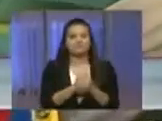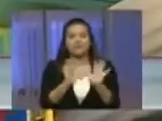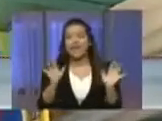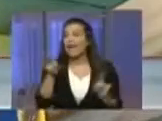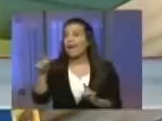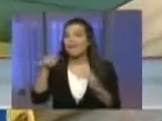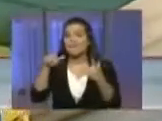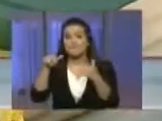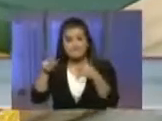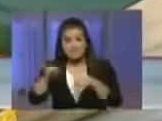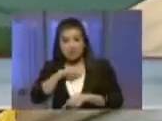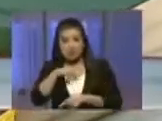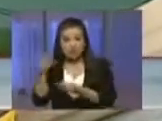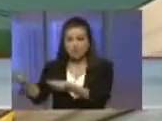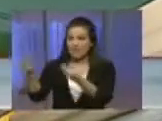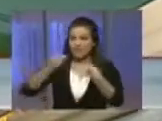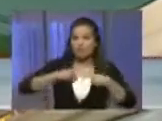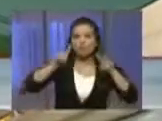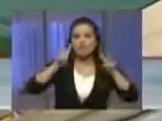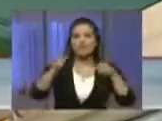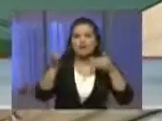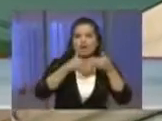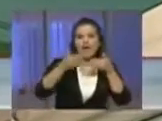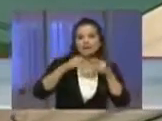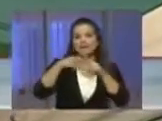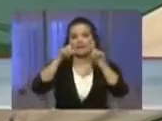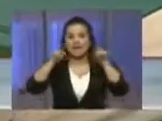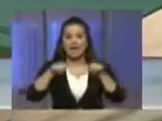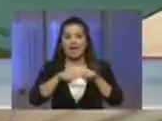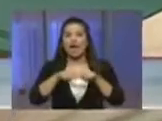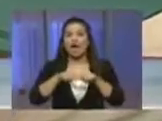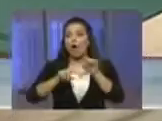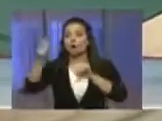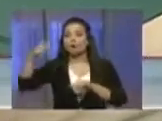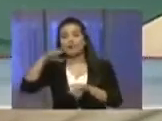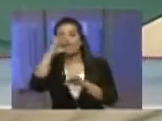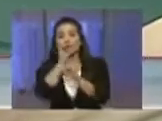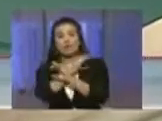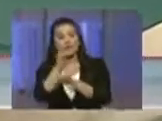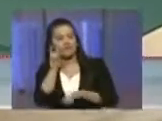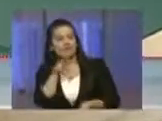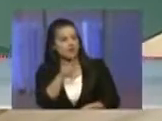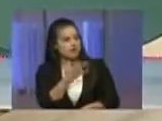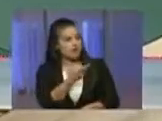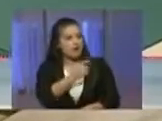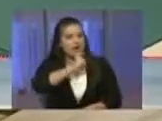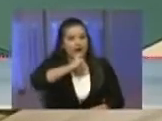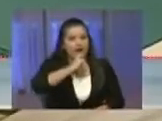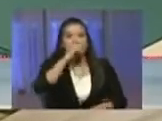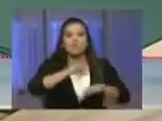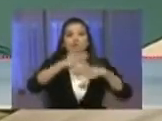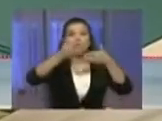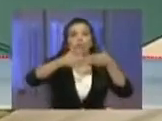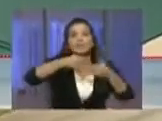ahora mi puerta es envidiada hasta por los ricos Porque esa puerta es